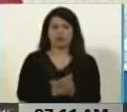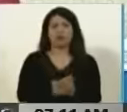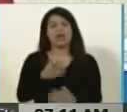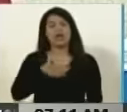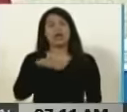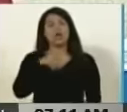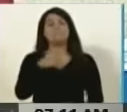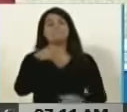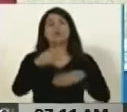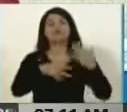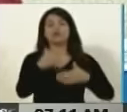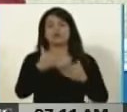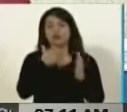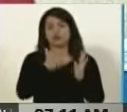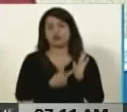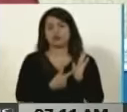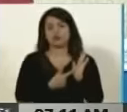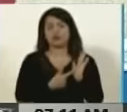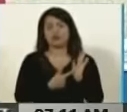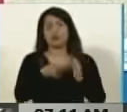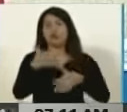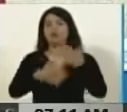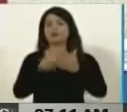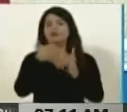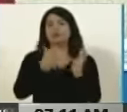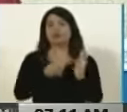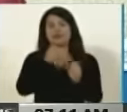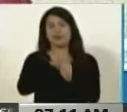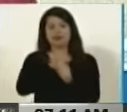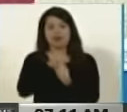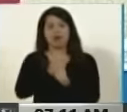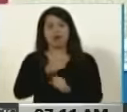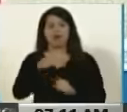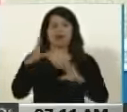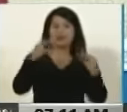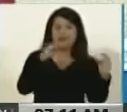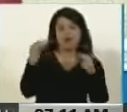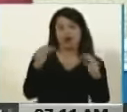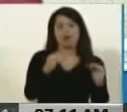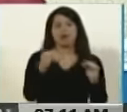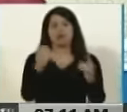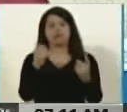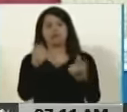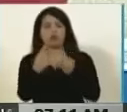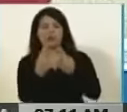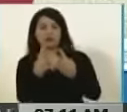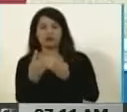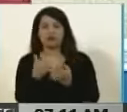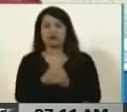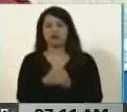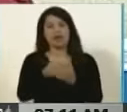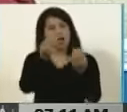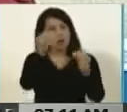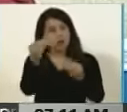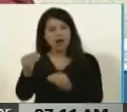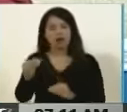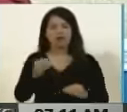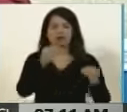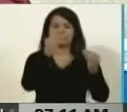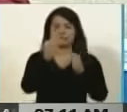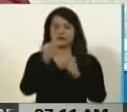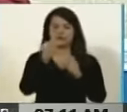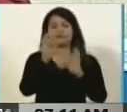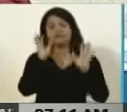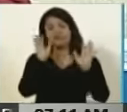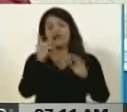proceso de trabajo, diálogo, conversaciones, acuerdos.